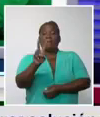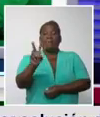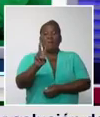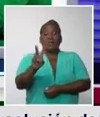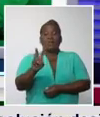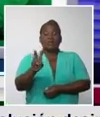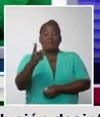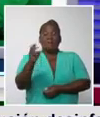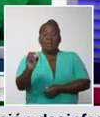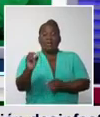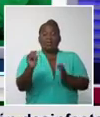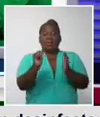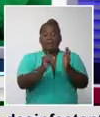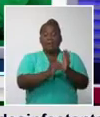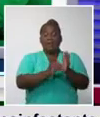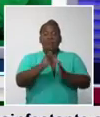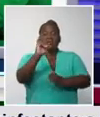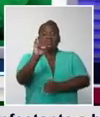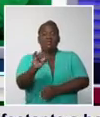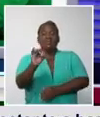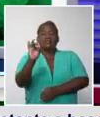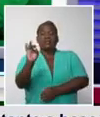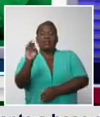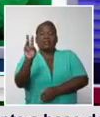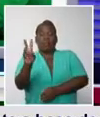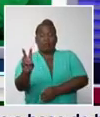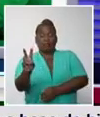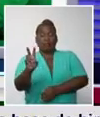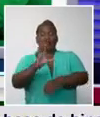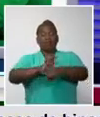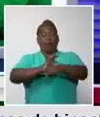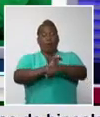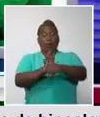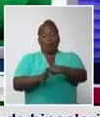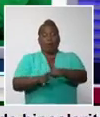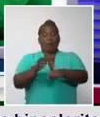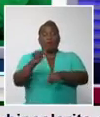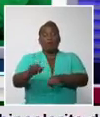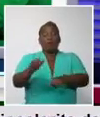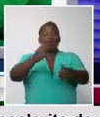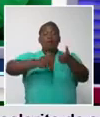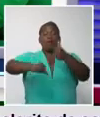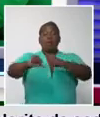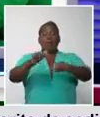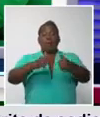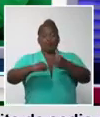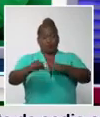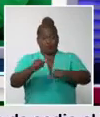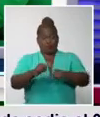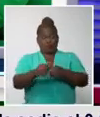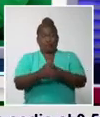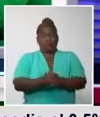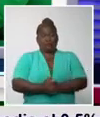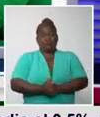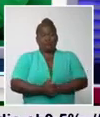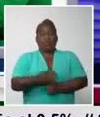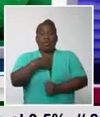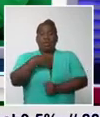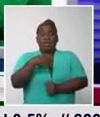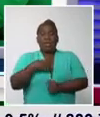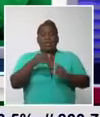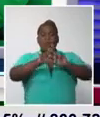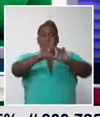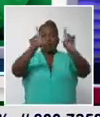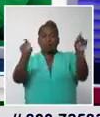para el diagnóstico de la COVID-19 en los laboratorios de biología molecular que tenemos dispersos en todo el